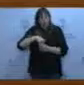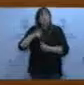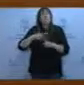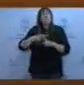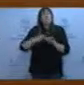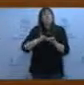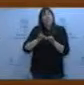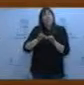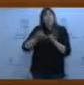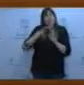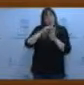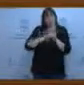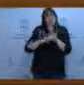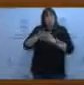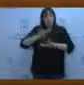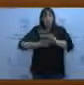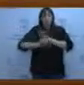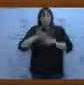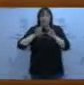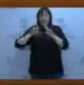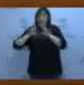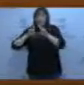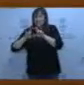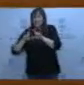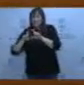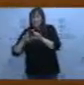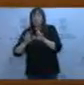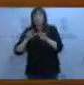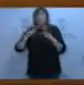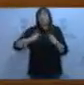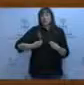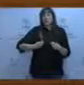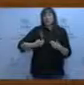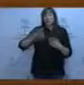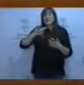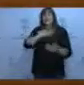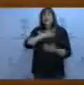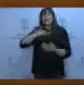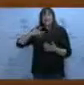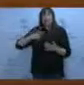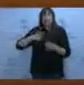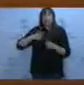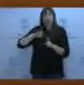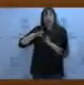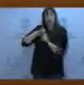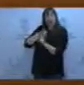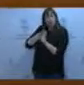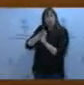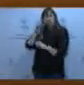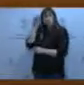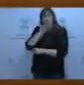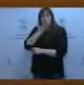con las entidades educativas para no sólo la prevención de los síntomas, en su caso, de acoso escolar, sino también para el